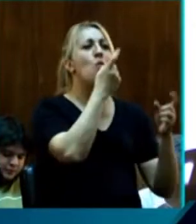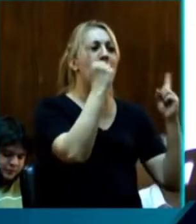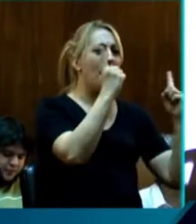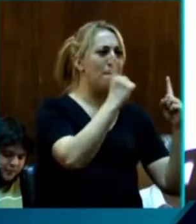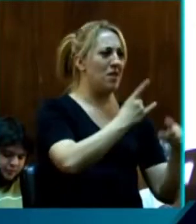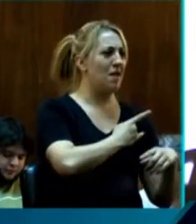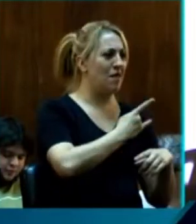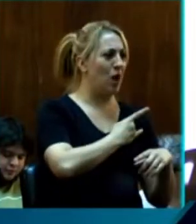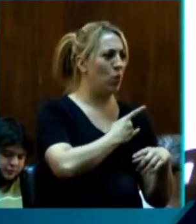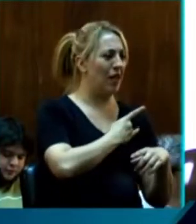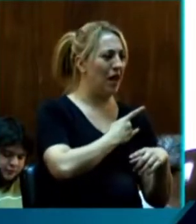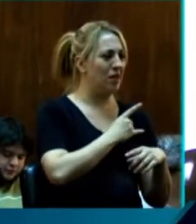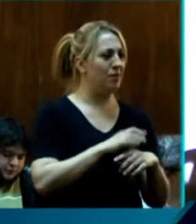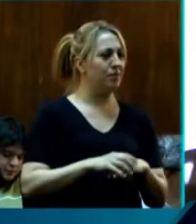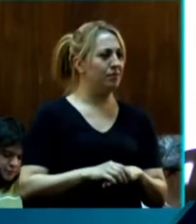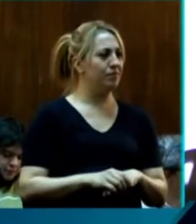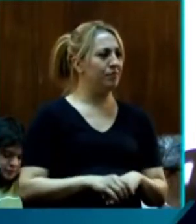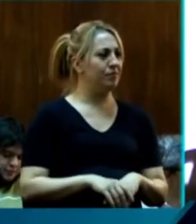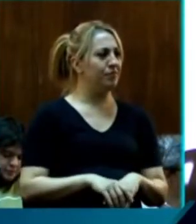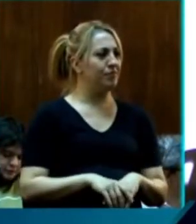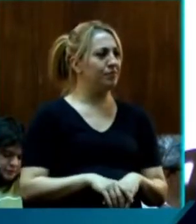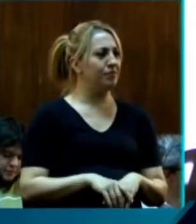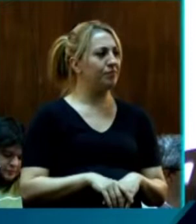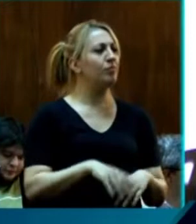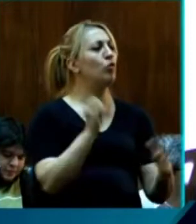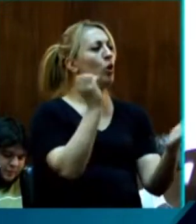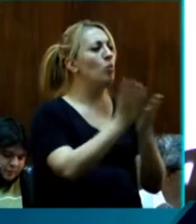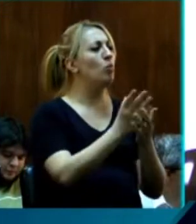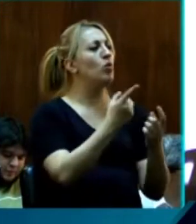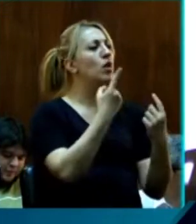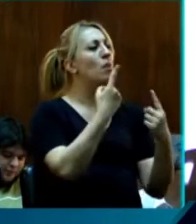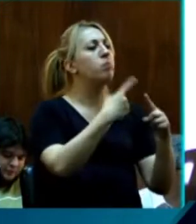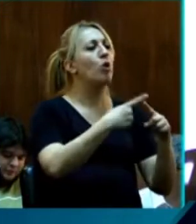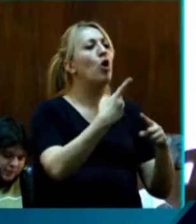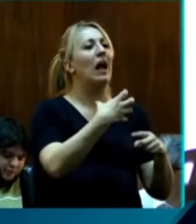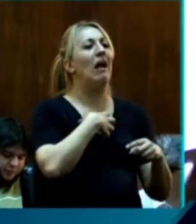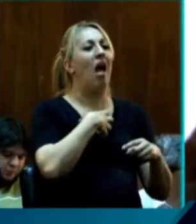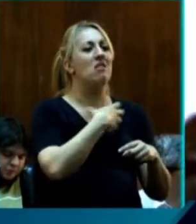de Filosofía y Letras se le abrió una contravención por hacer una clase pública.